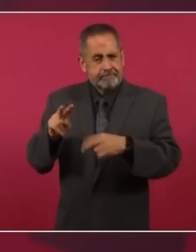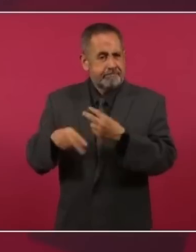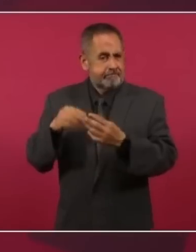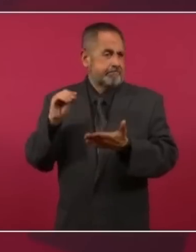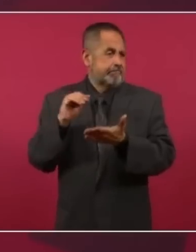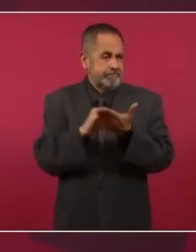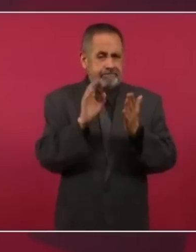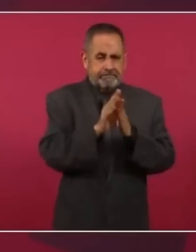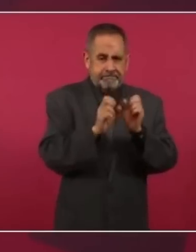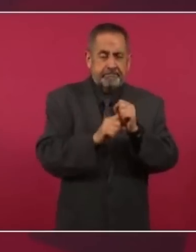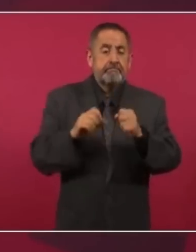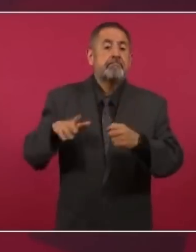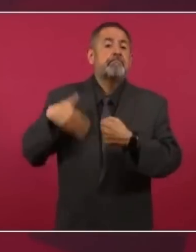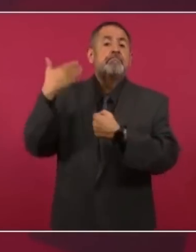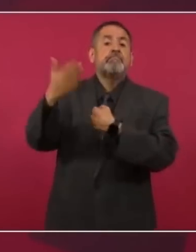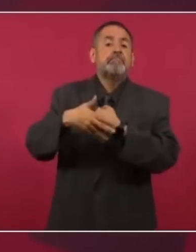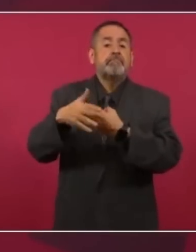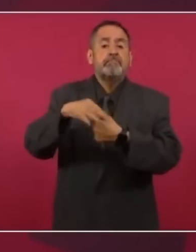en la próxima elección